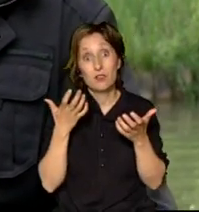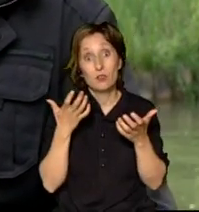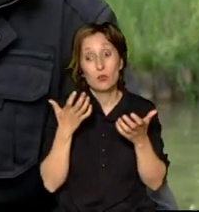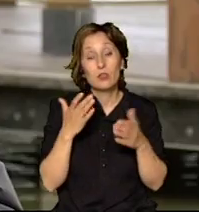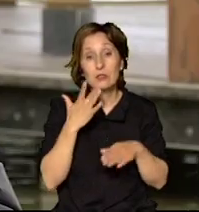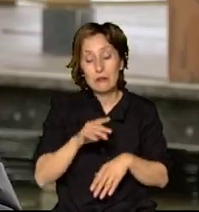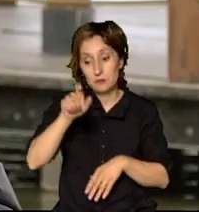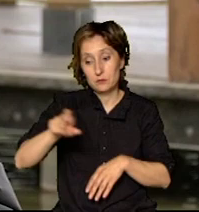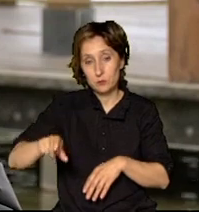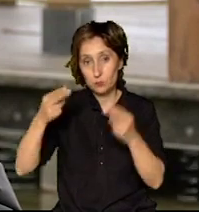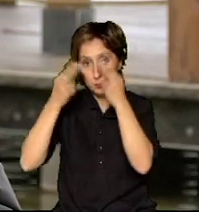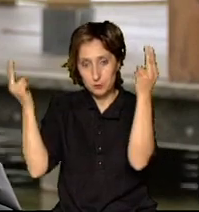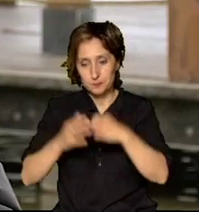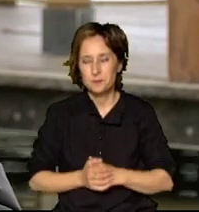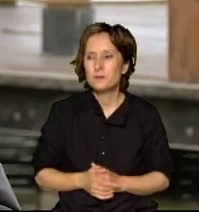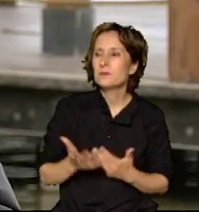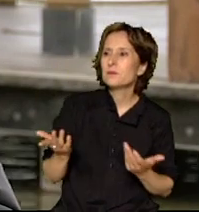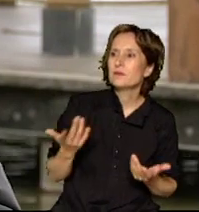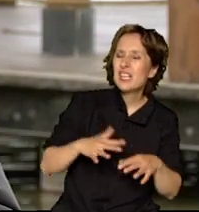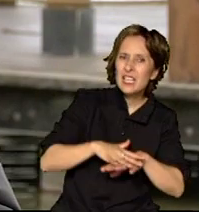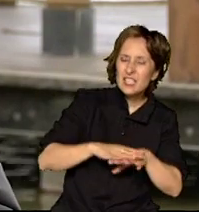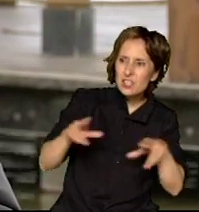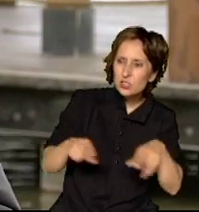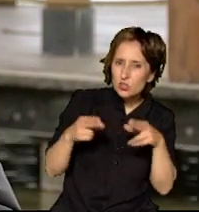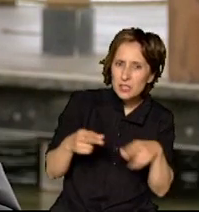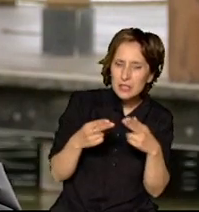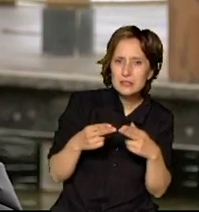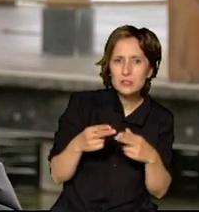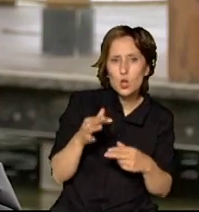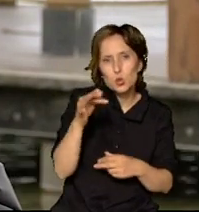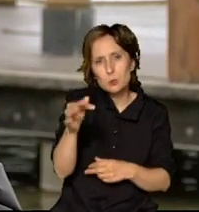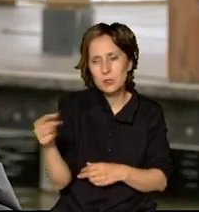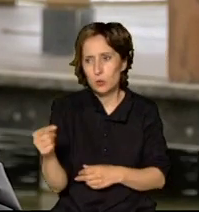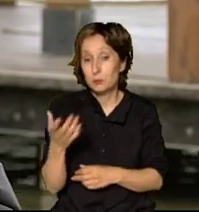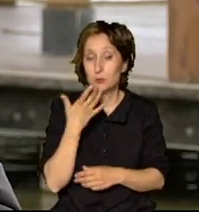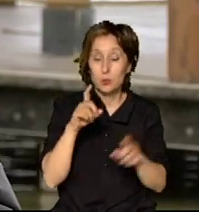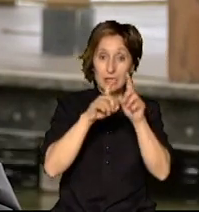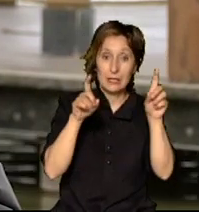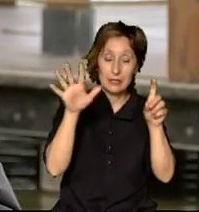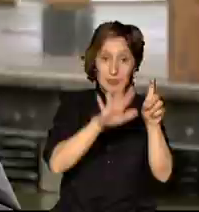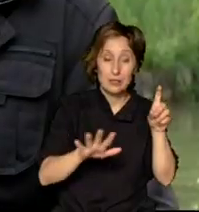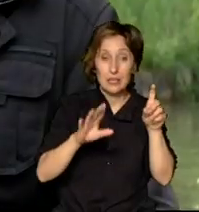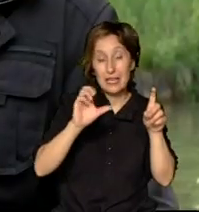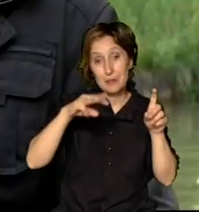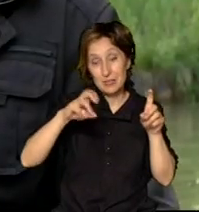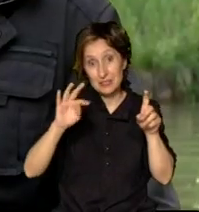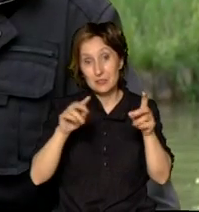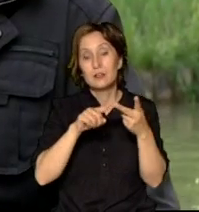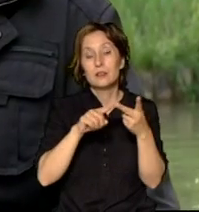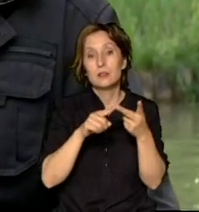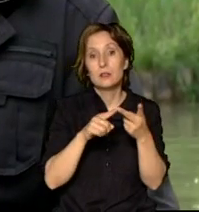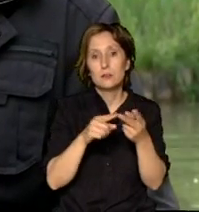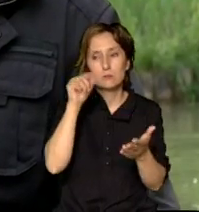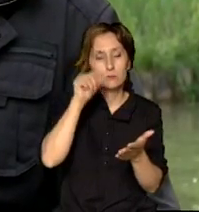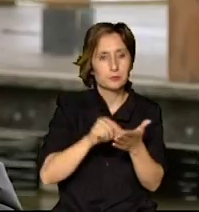público. ¿Las redes sociales en este aspecto suman o restan? Porque es verdad que la Agencia Estatal de Meteorología ofrece la información